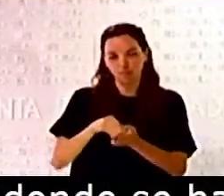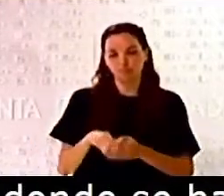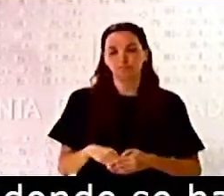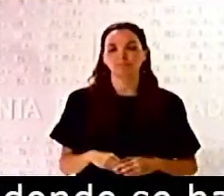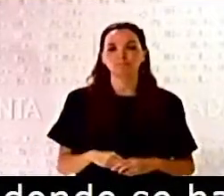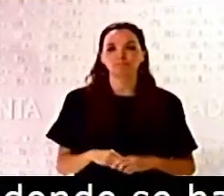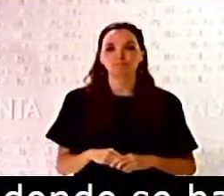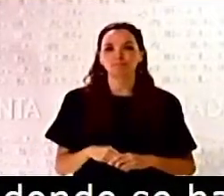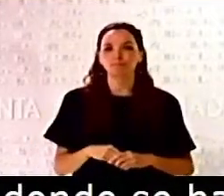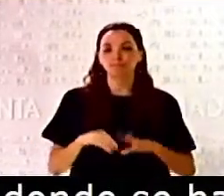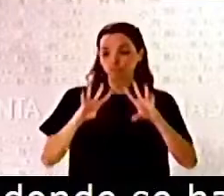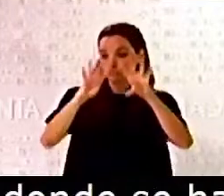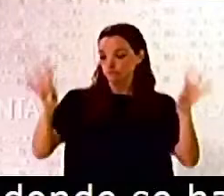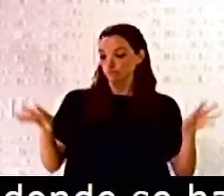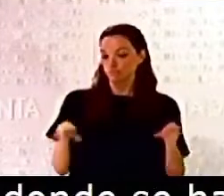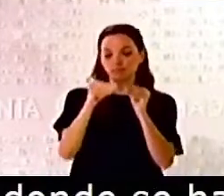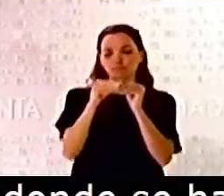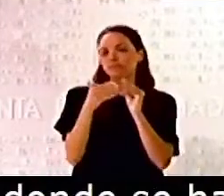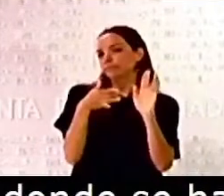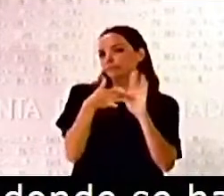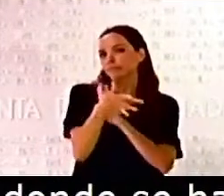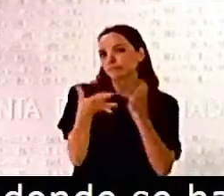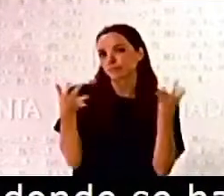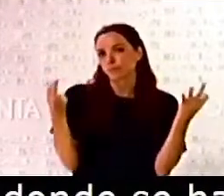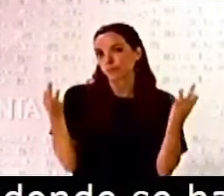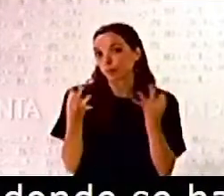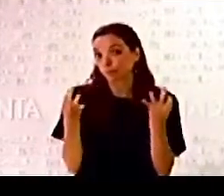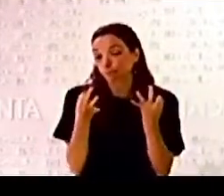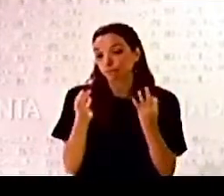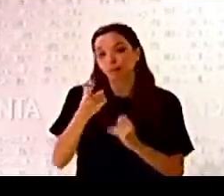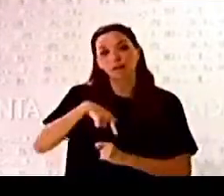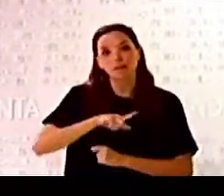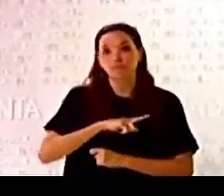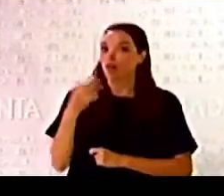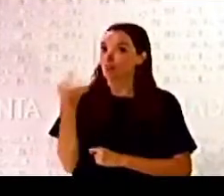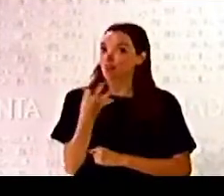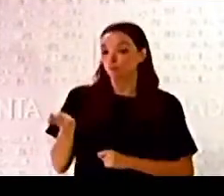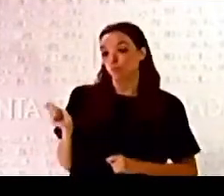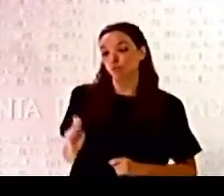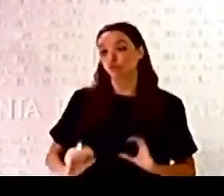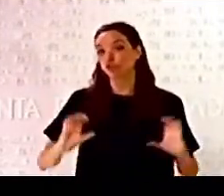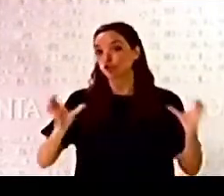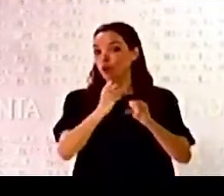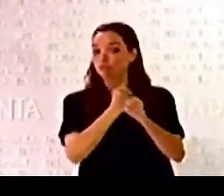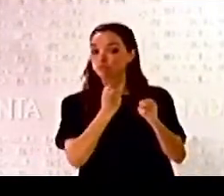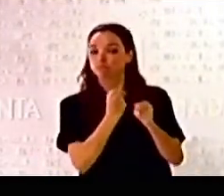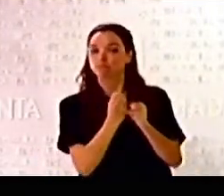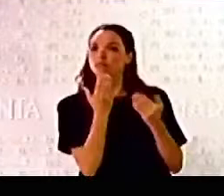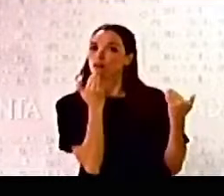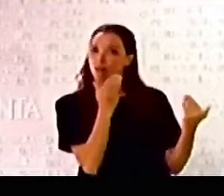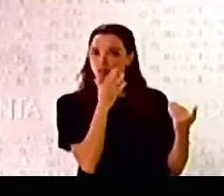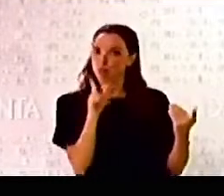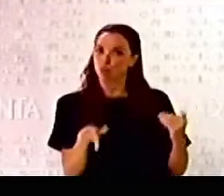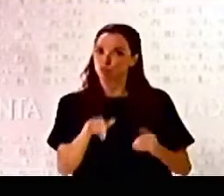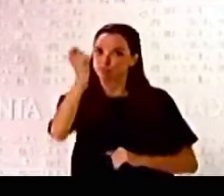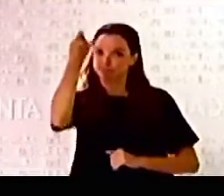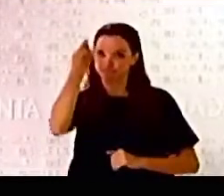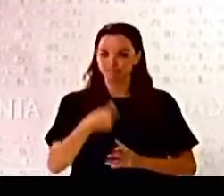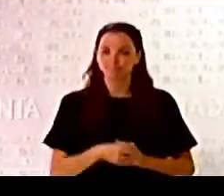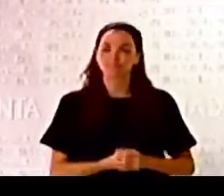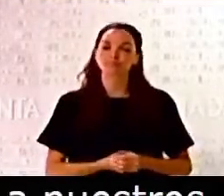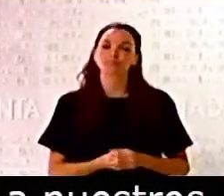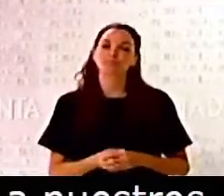Esto significa que le tenemos que agradecer a nuestros profesionales que esto sea así.